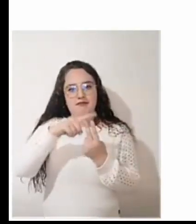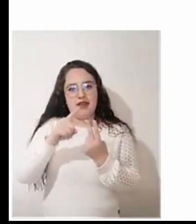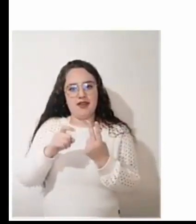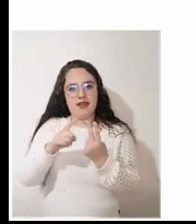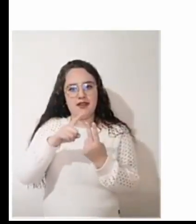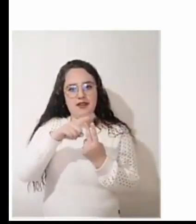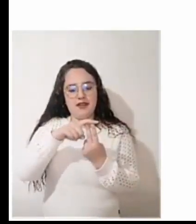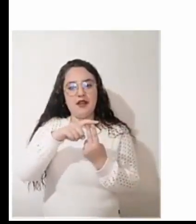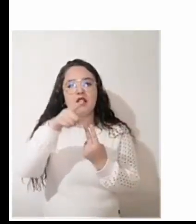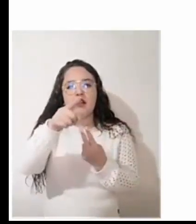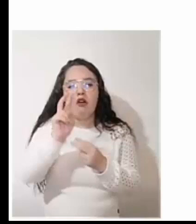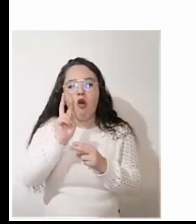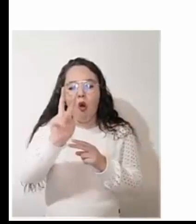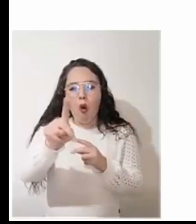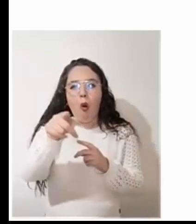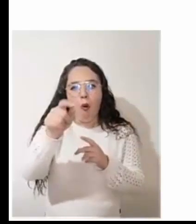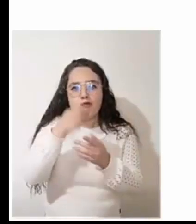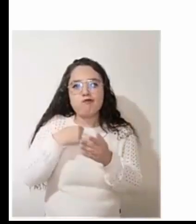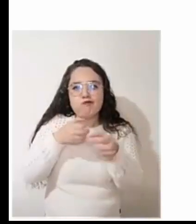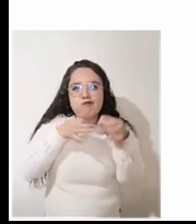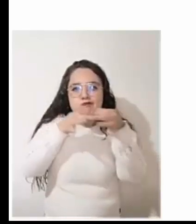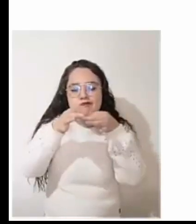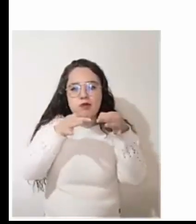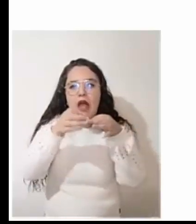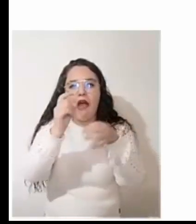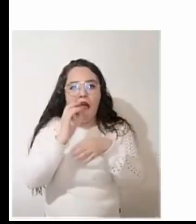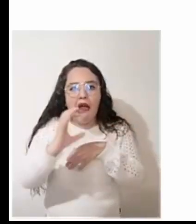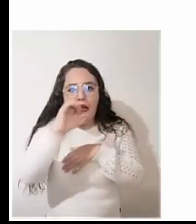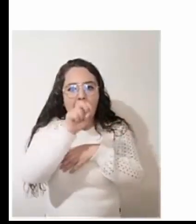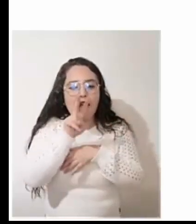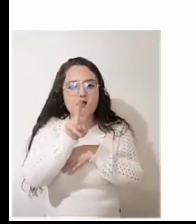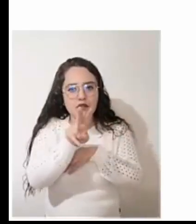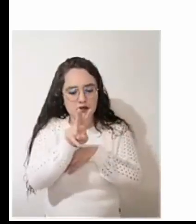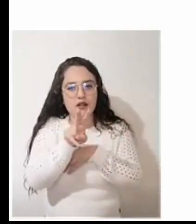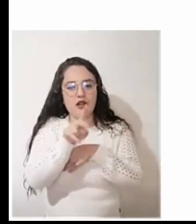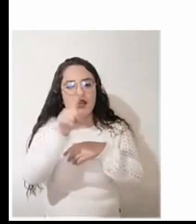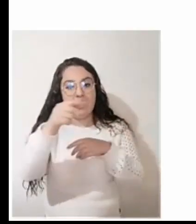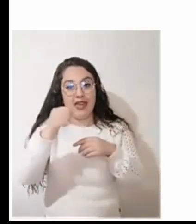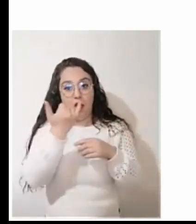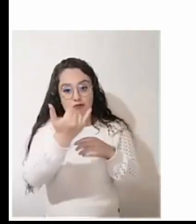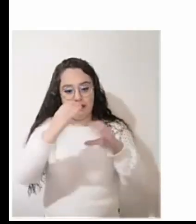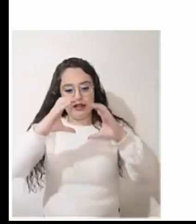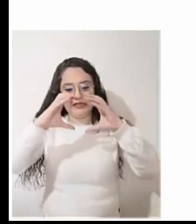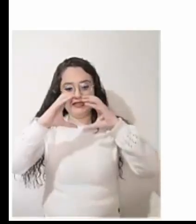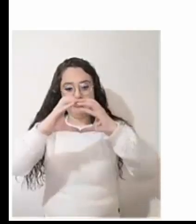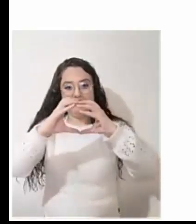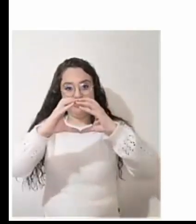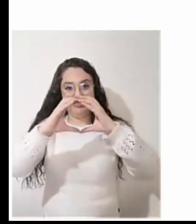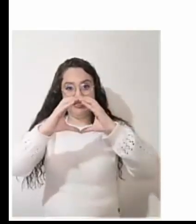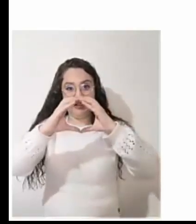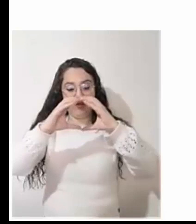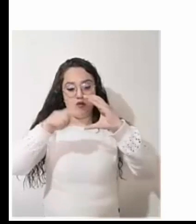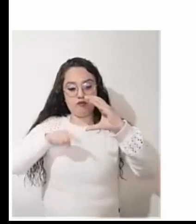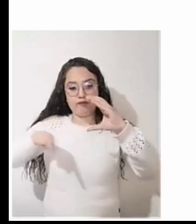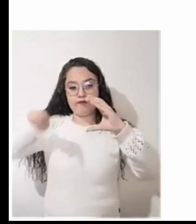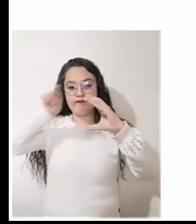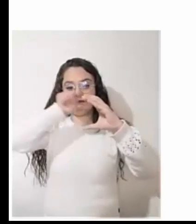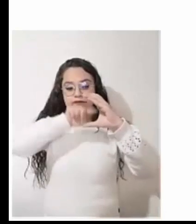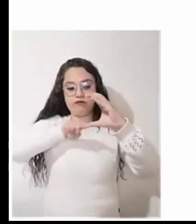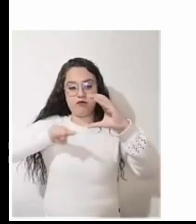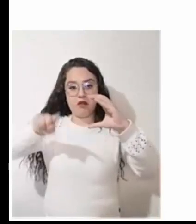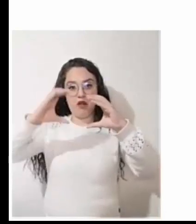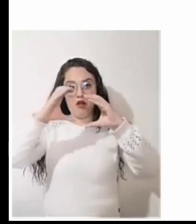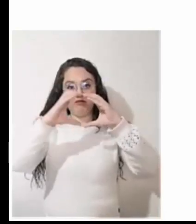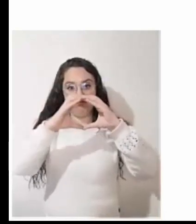en la animación. La animación nos muestra cómo tenemos un círculo al comienzo, fíjense, de radio